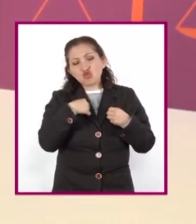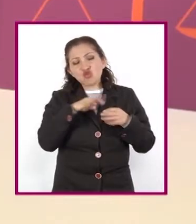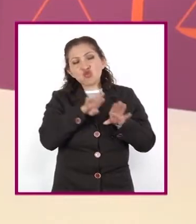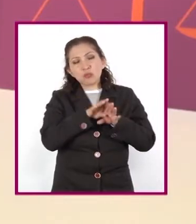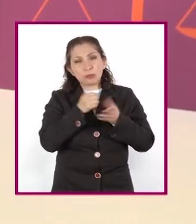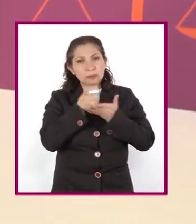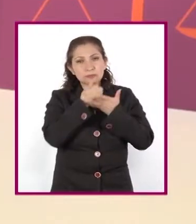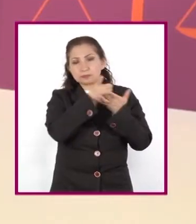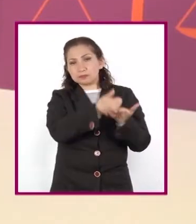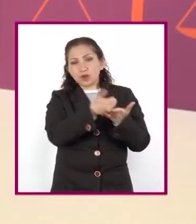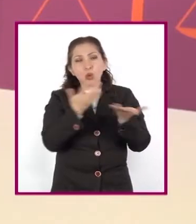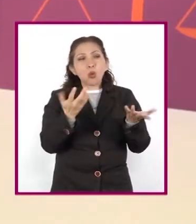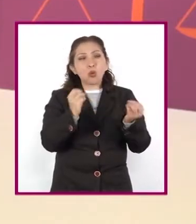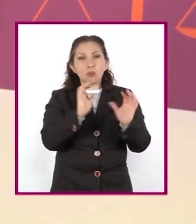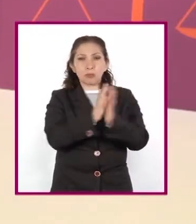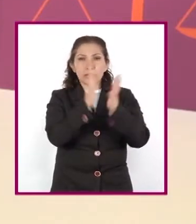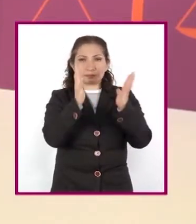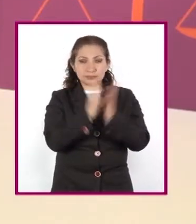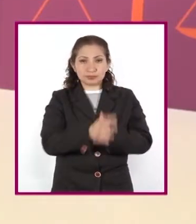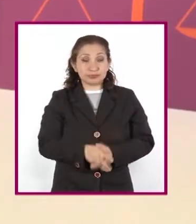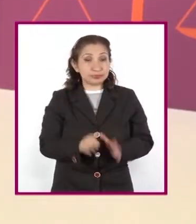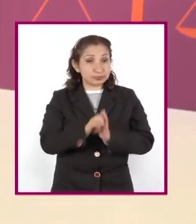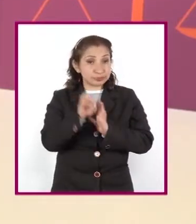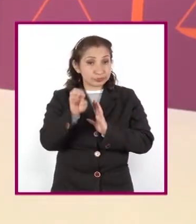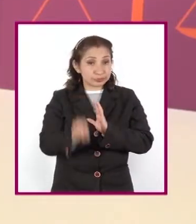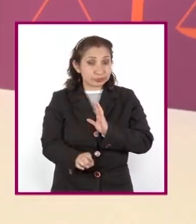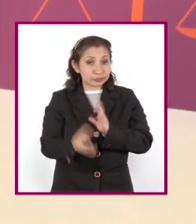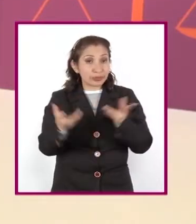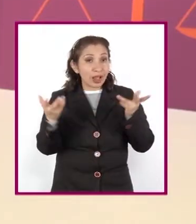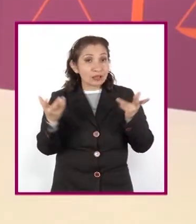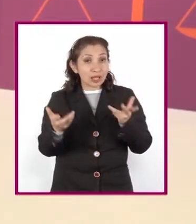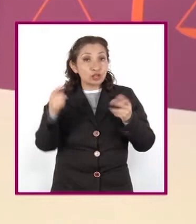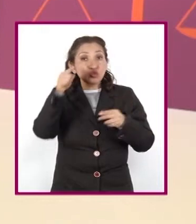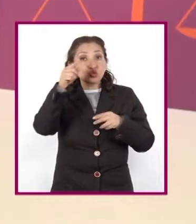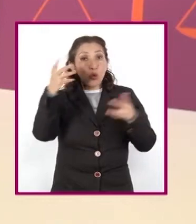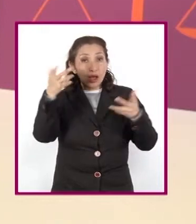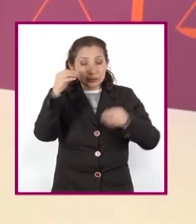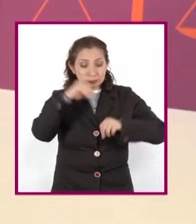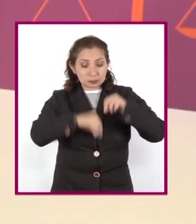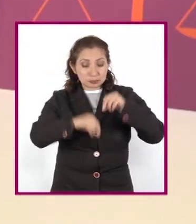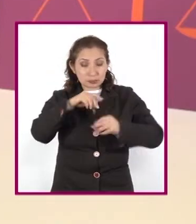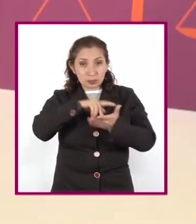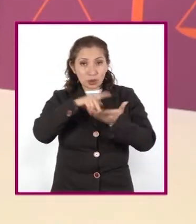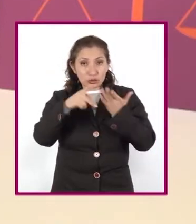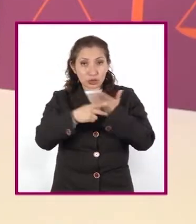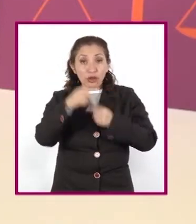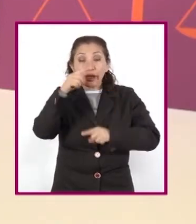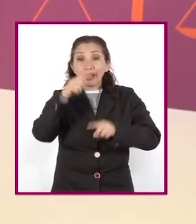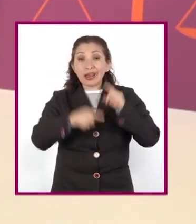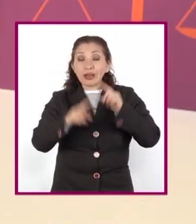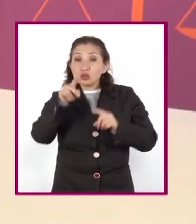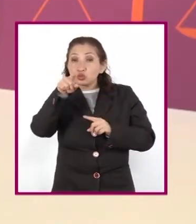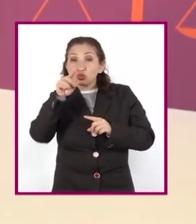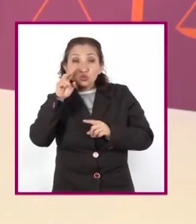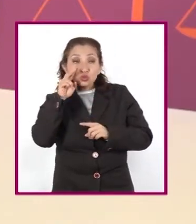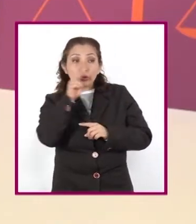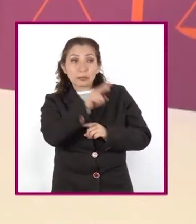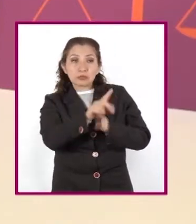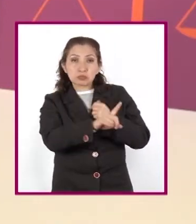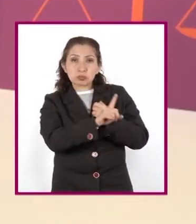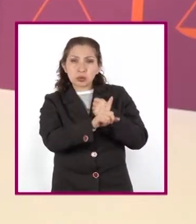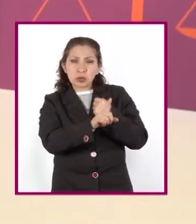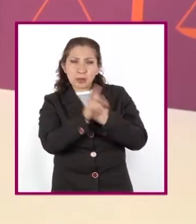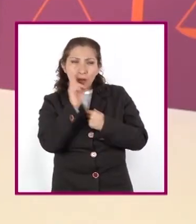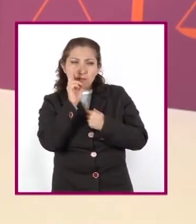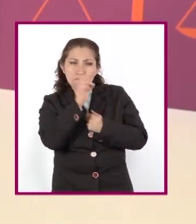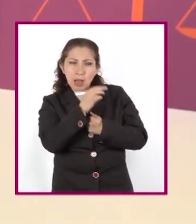participar. Una opción es generar un proyecto basado en las situaciones, necesidades o problemas